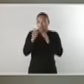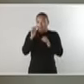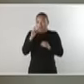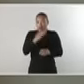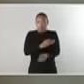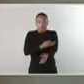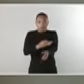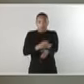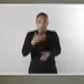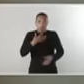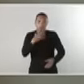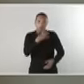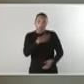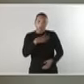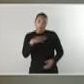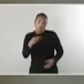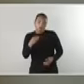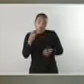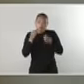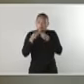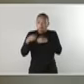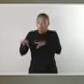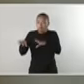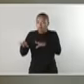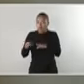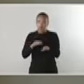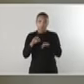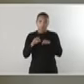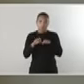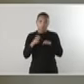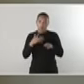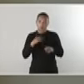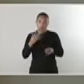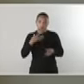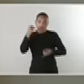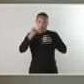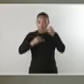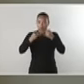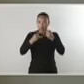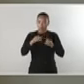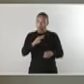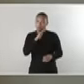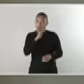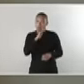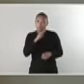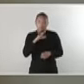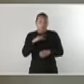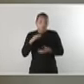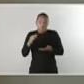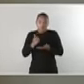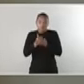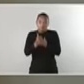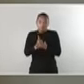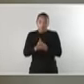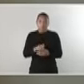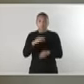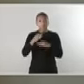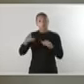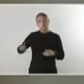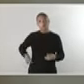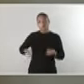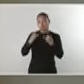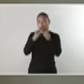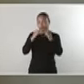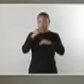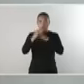desaparecidos de madres solteras sin apoyo de trabajadores que no tienen justicia en nuestro gobierno independiente todo nuestro apoyo hacia